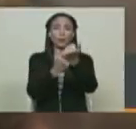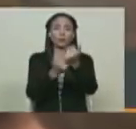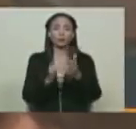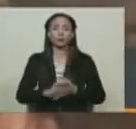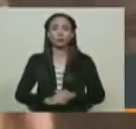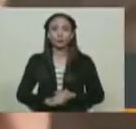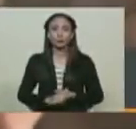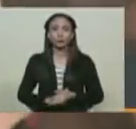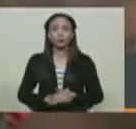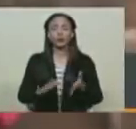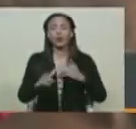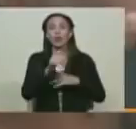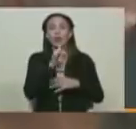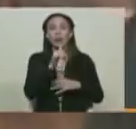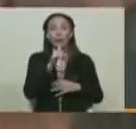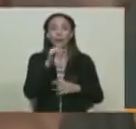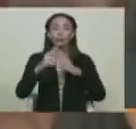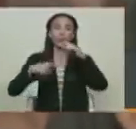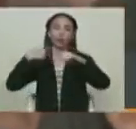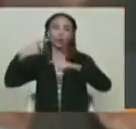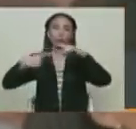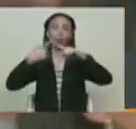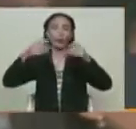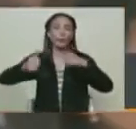para los anuncios que voy a hacer.